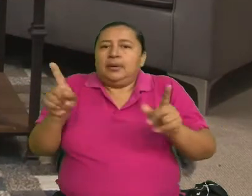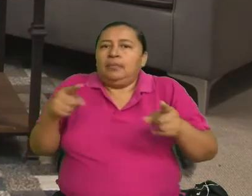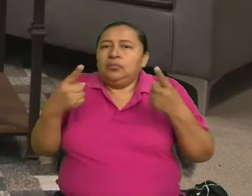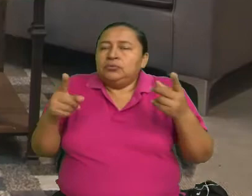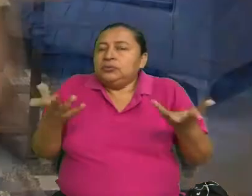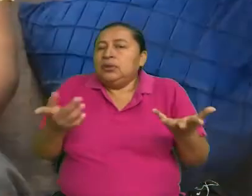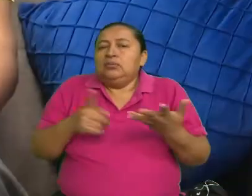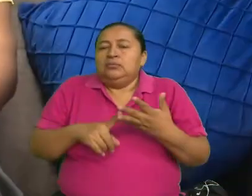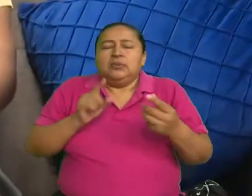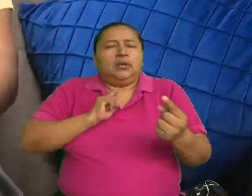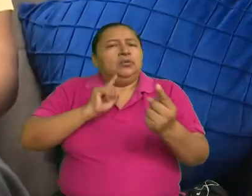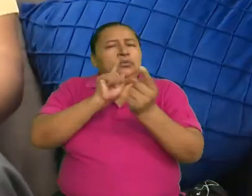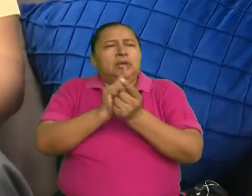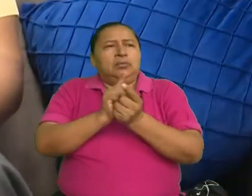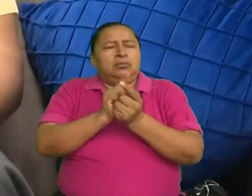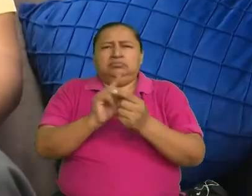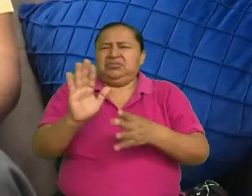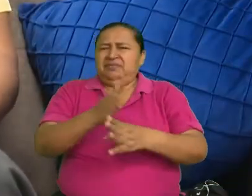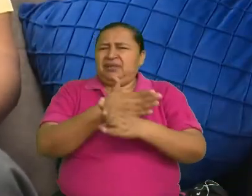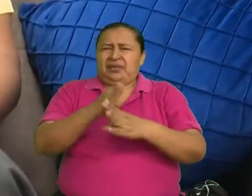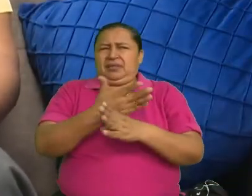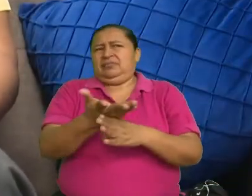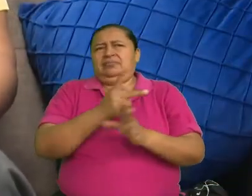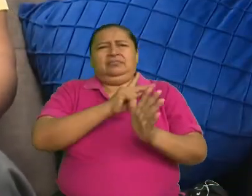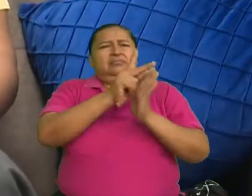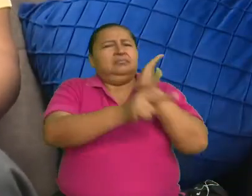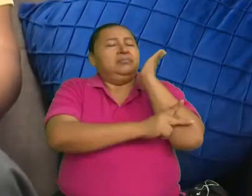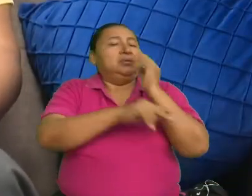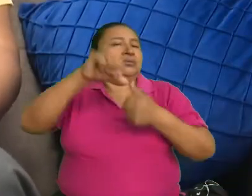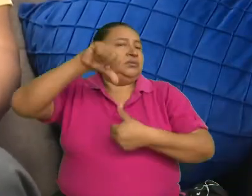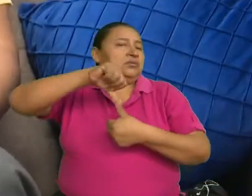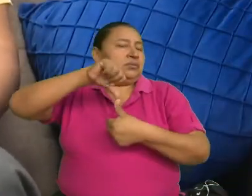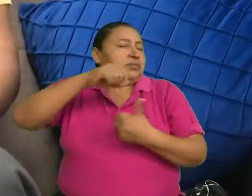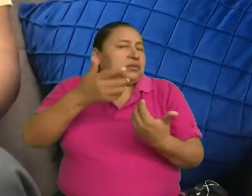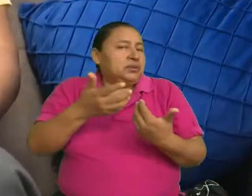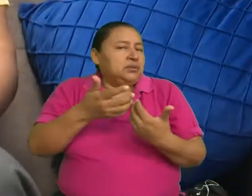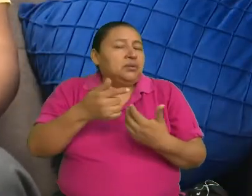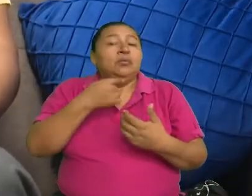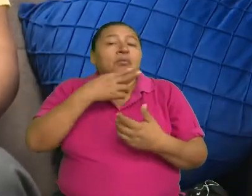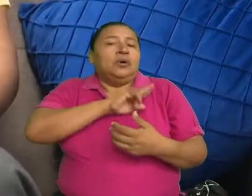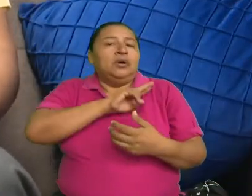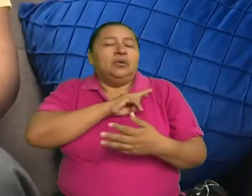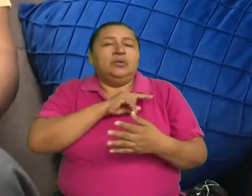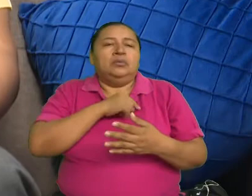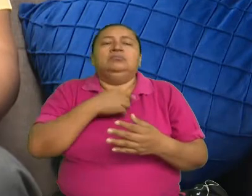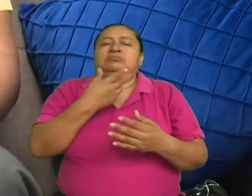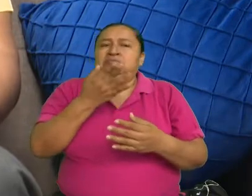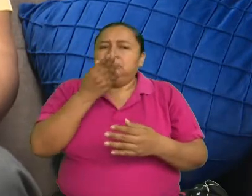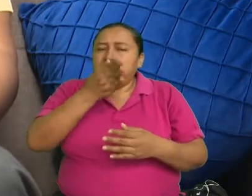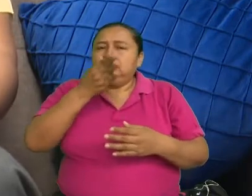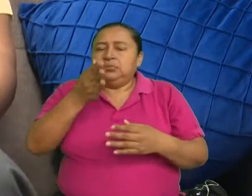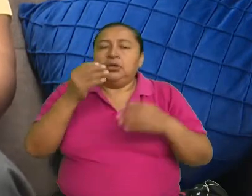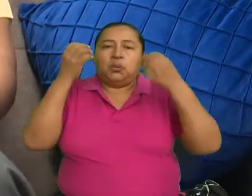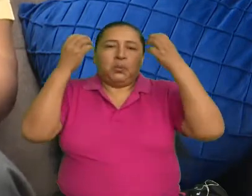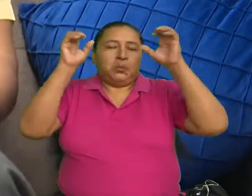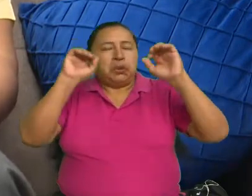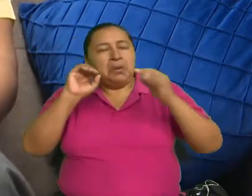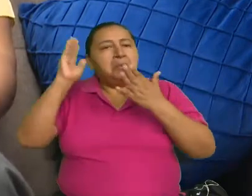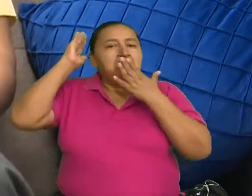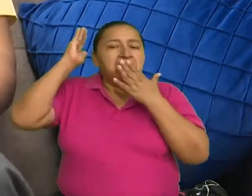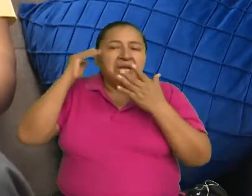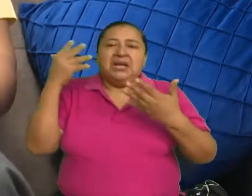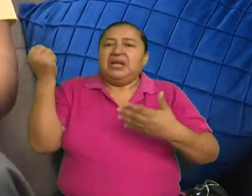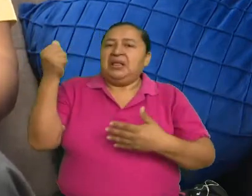uno encuentra en principio un contraste con los demás países de la región, porque hay una clara incidencia de la cultura indígena, la cultura